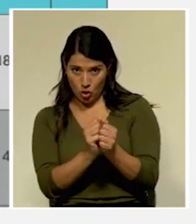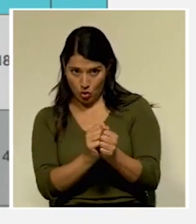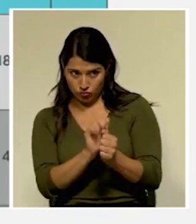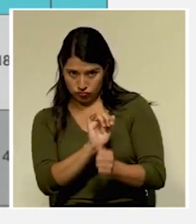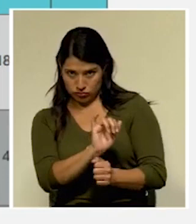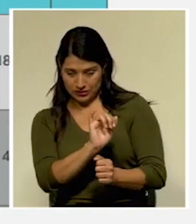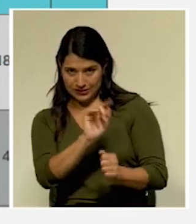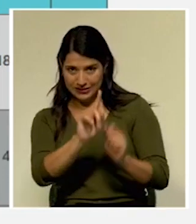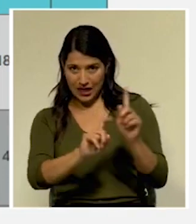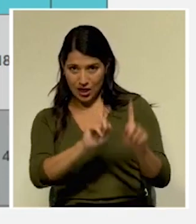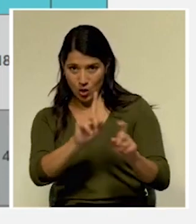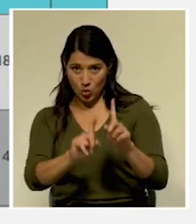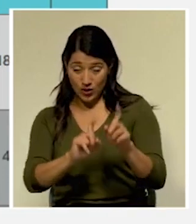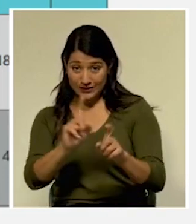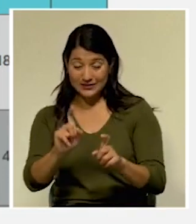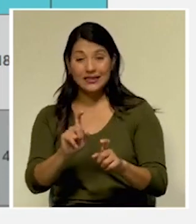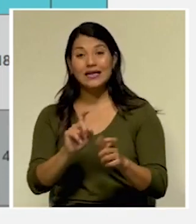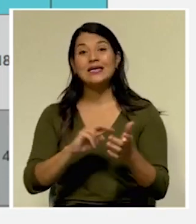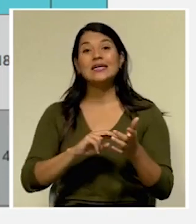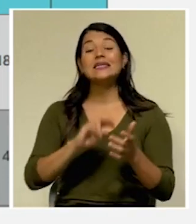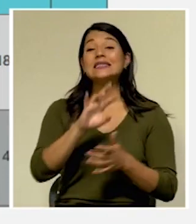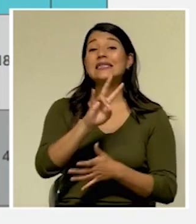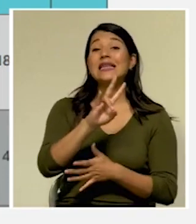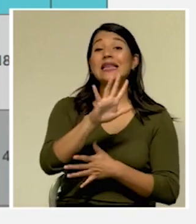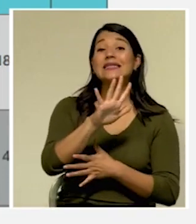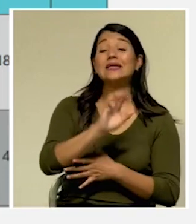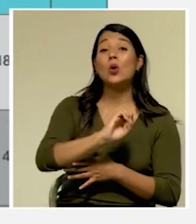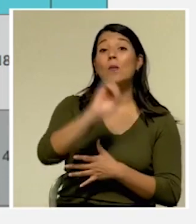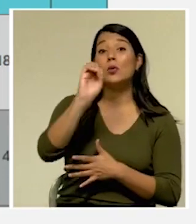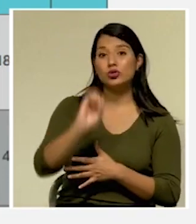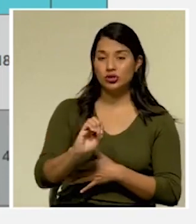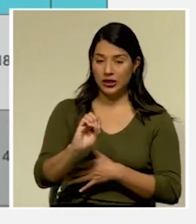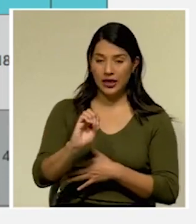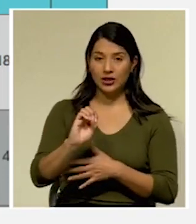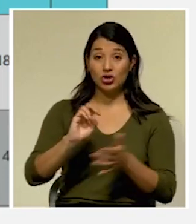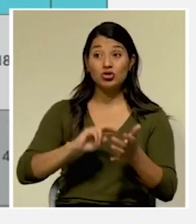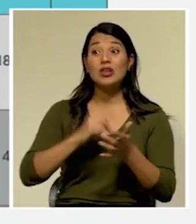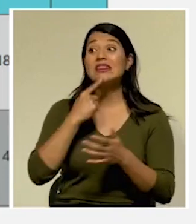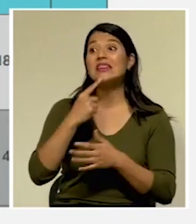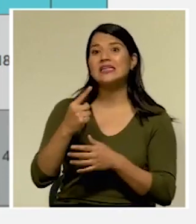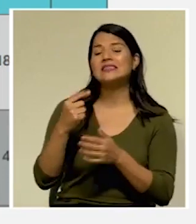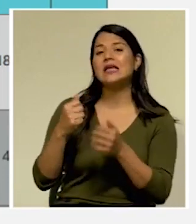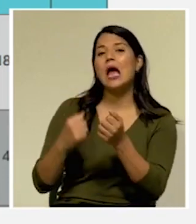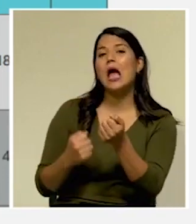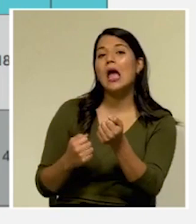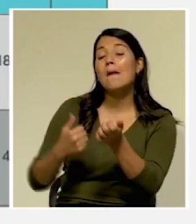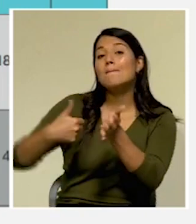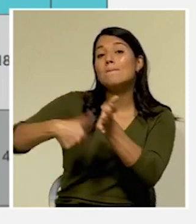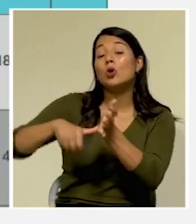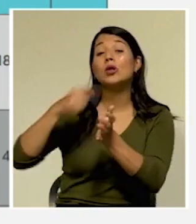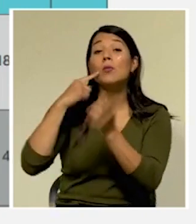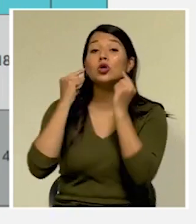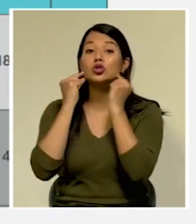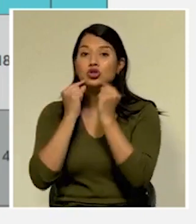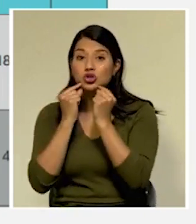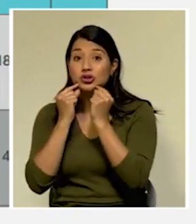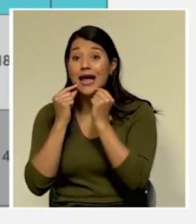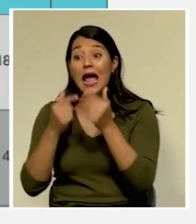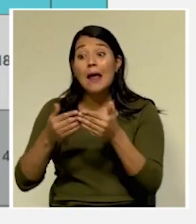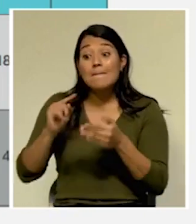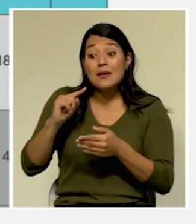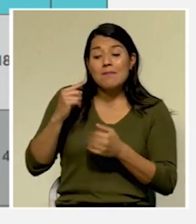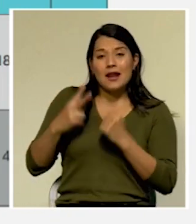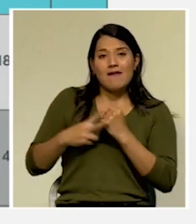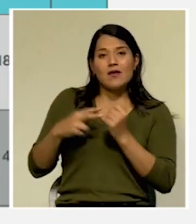prácticamente, 3 de cada 4 personas que dicen estar con Rodrigo Chávez que provienen de doña Linet Saborío. Eso quiere